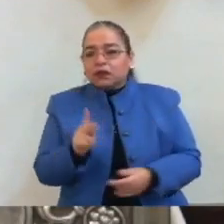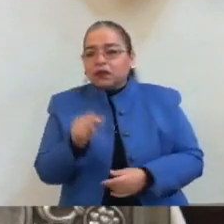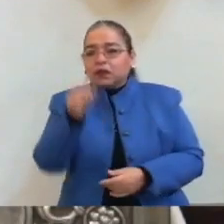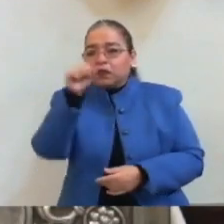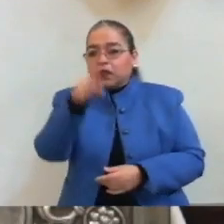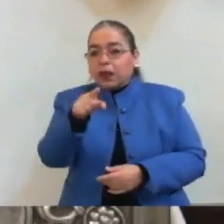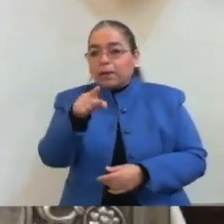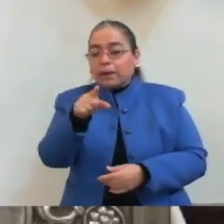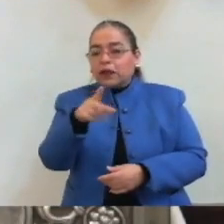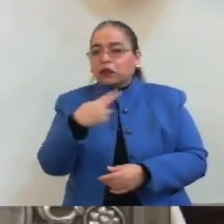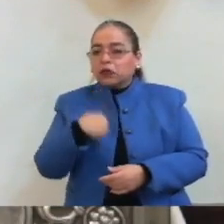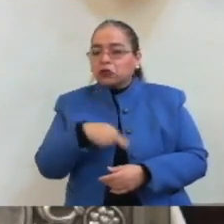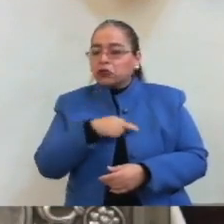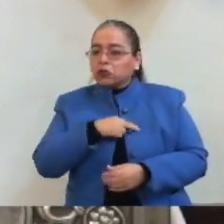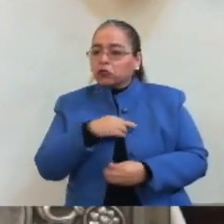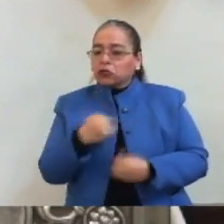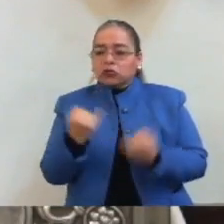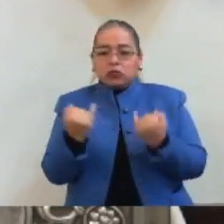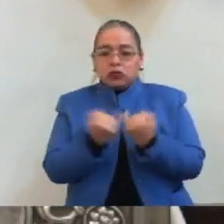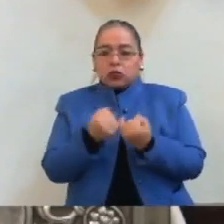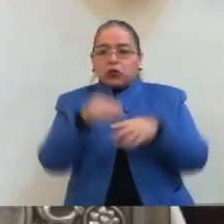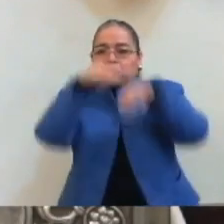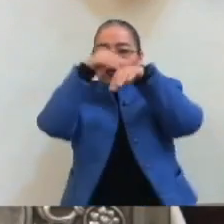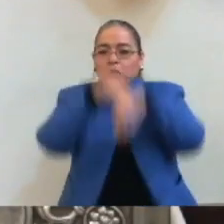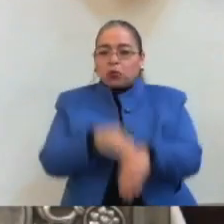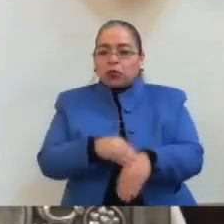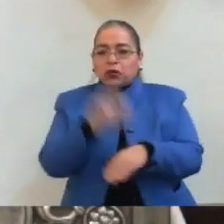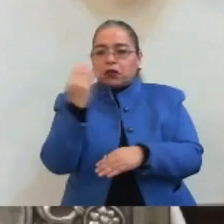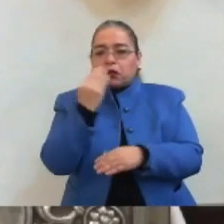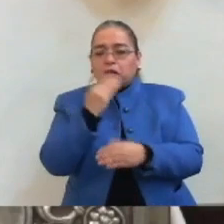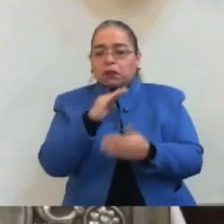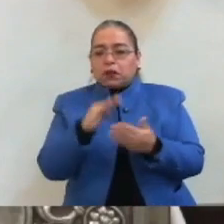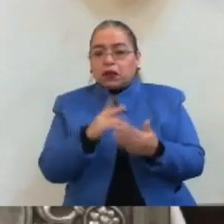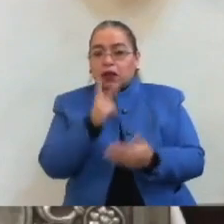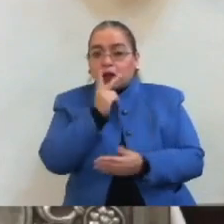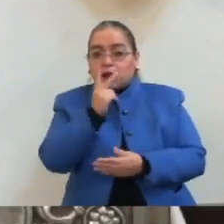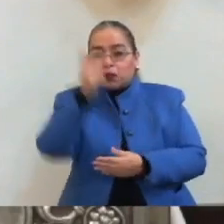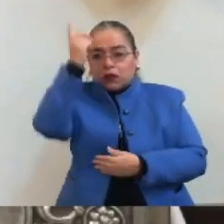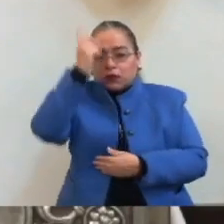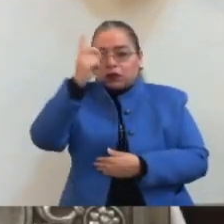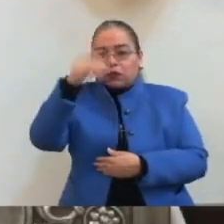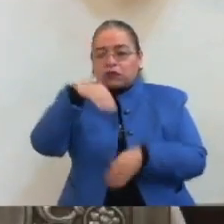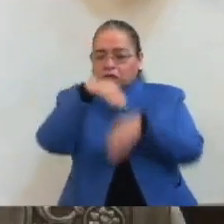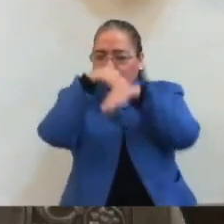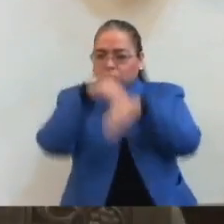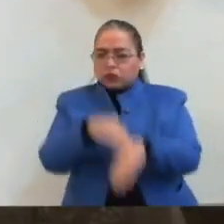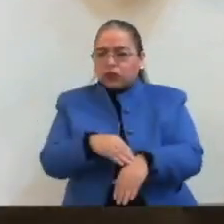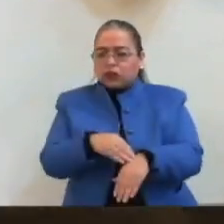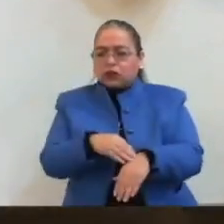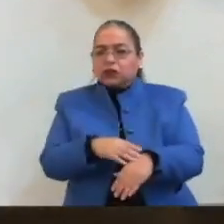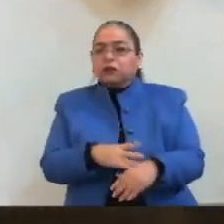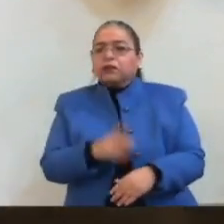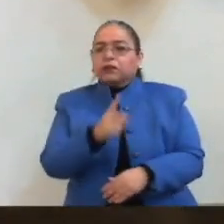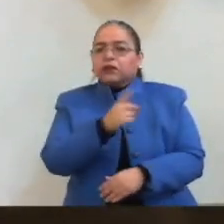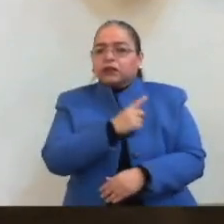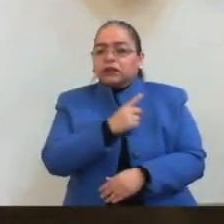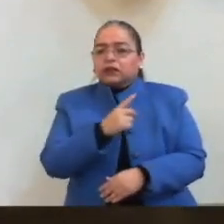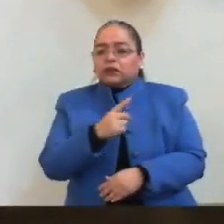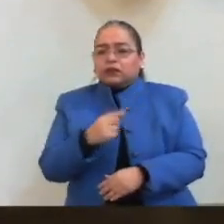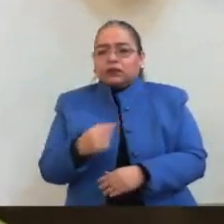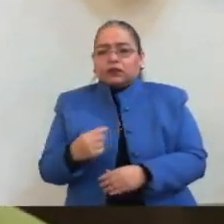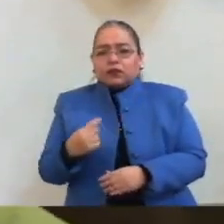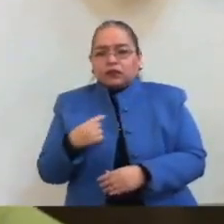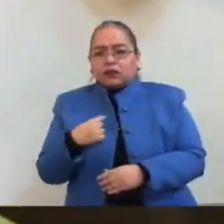todo vivir la palabra debe hacerse carne